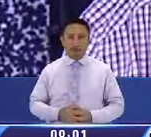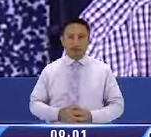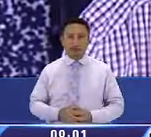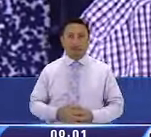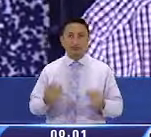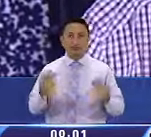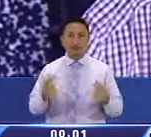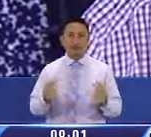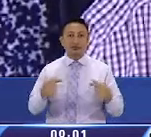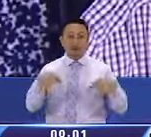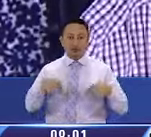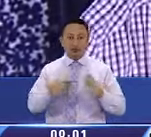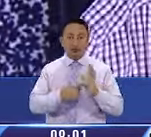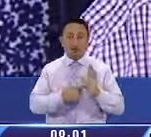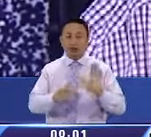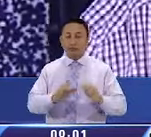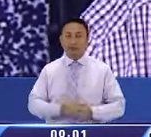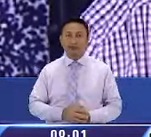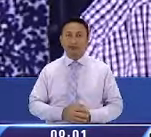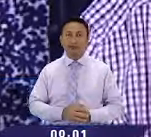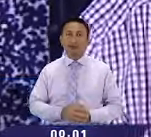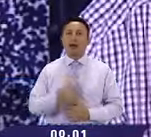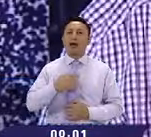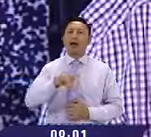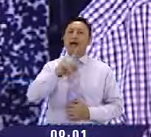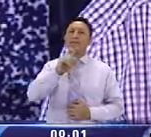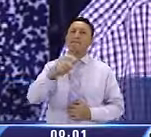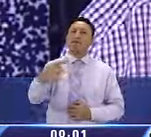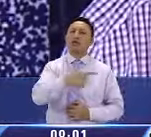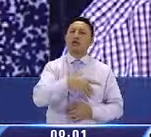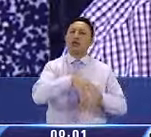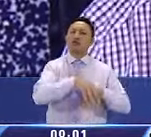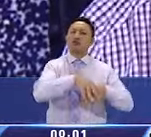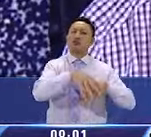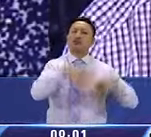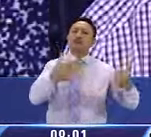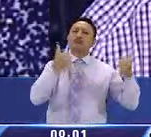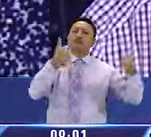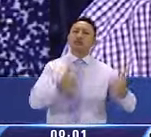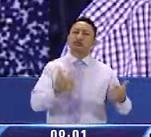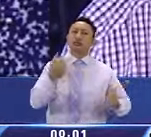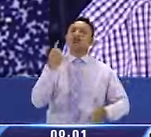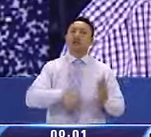Acelerar y dar resultados. ¿Qué opinan del pago que han anunciado para el 16 de julio?